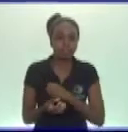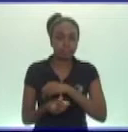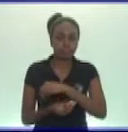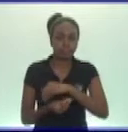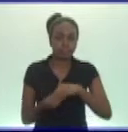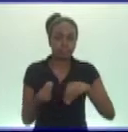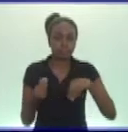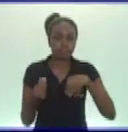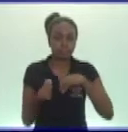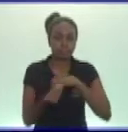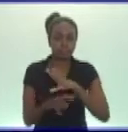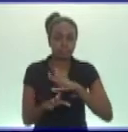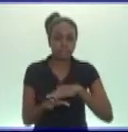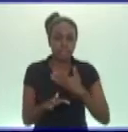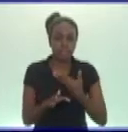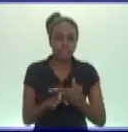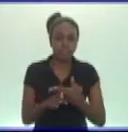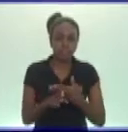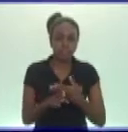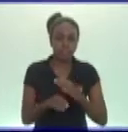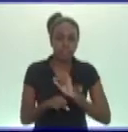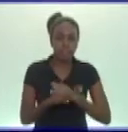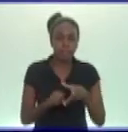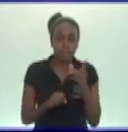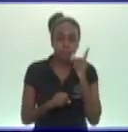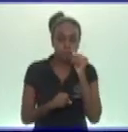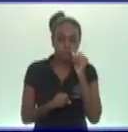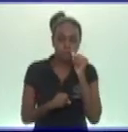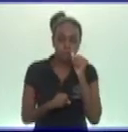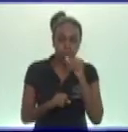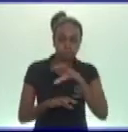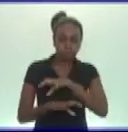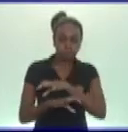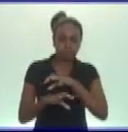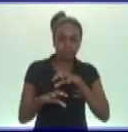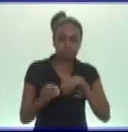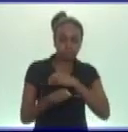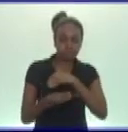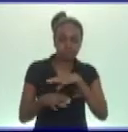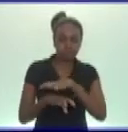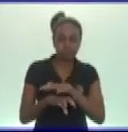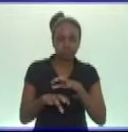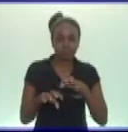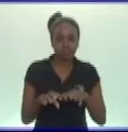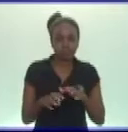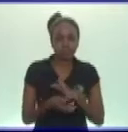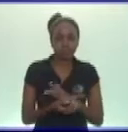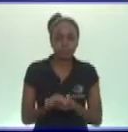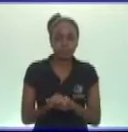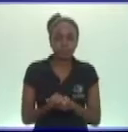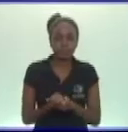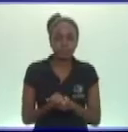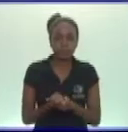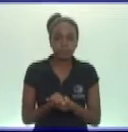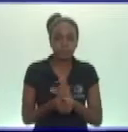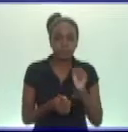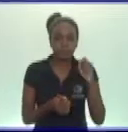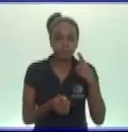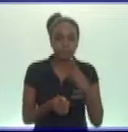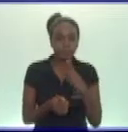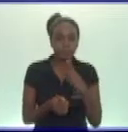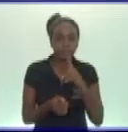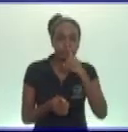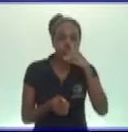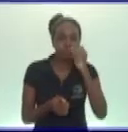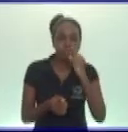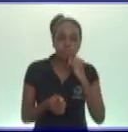transformación después de lo ocurrido con su hermano. Tuvo en un primer momento un trato para con él y después propiamente ya